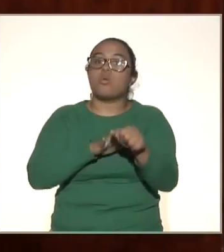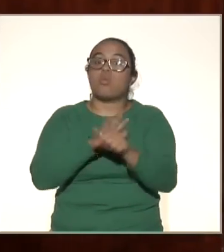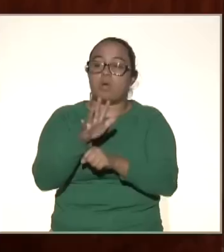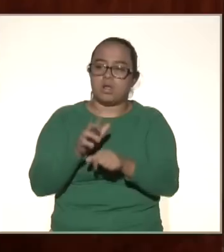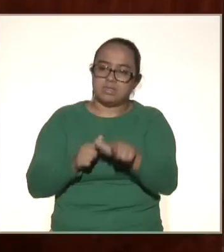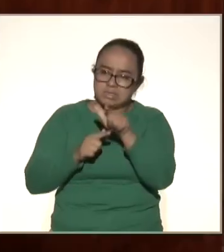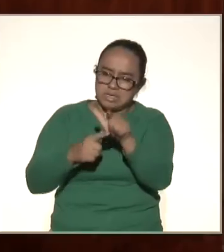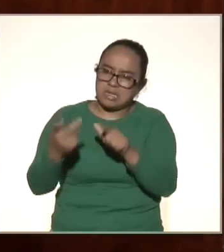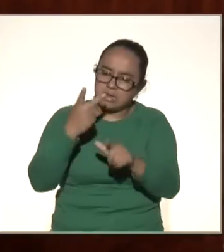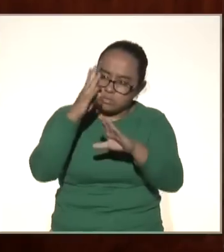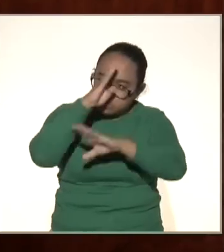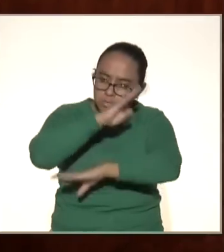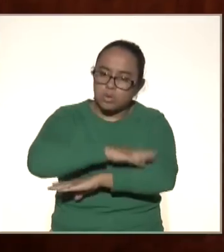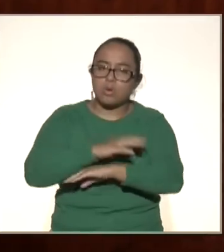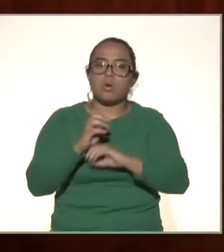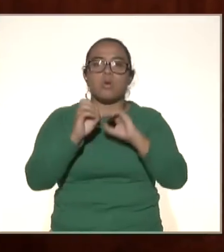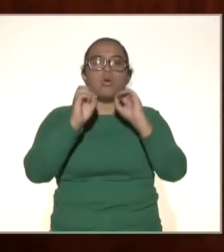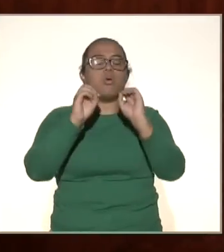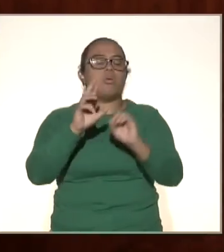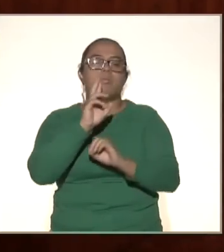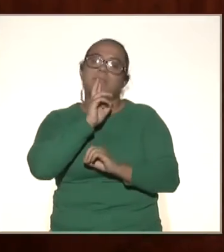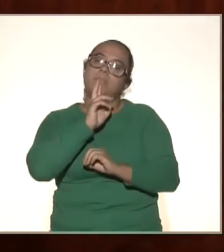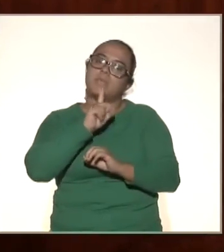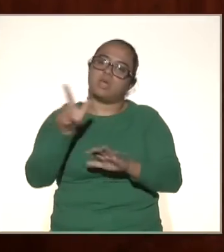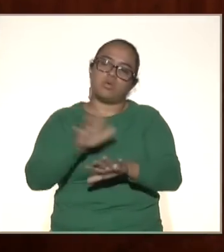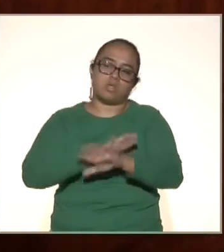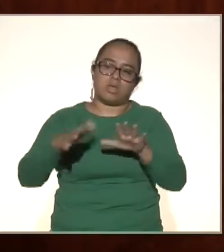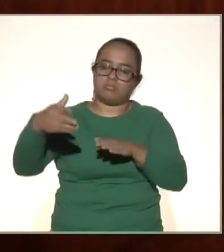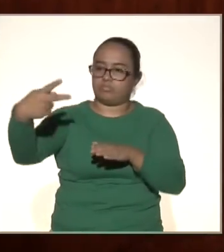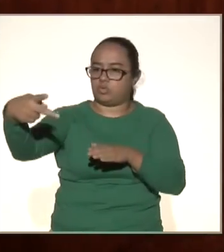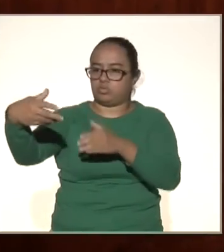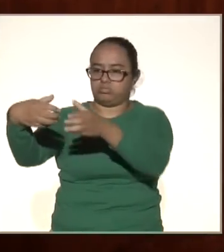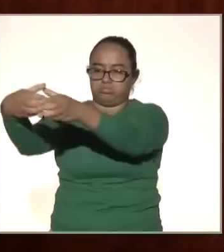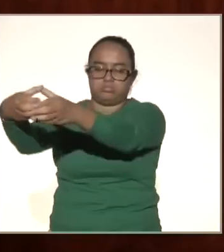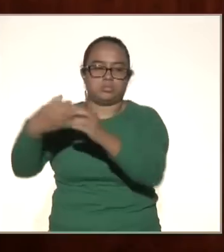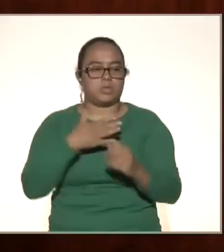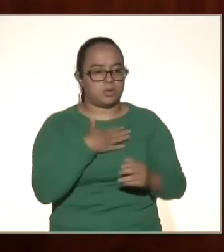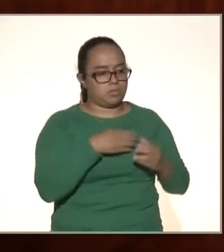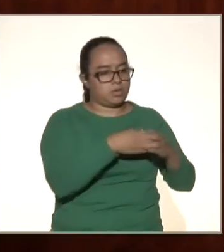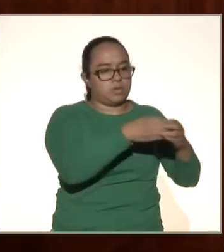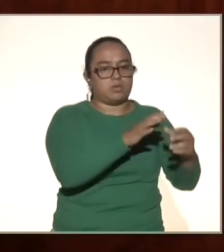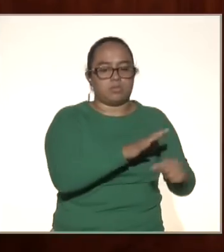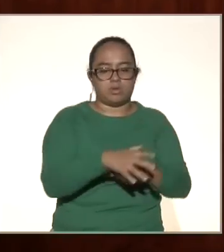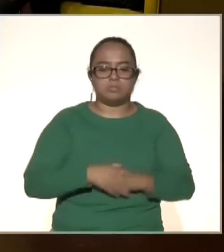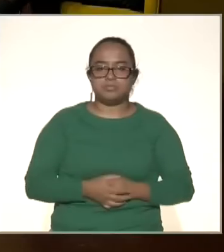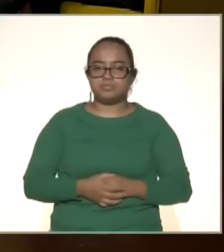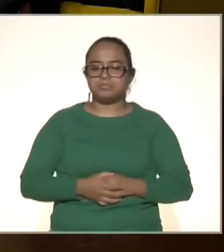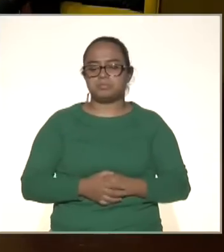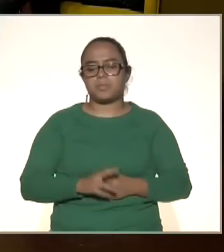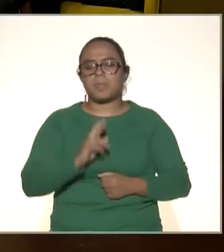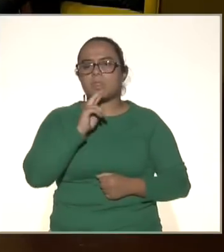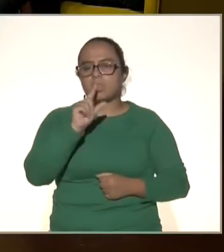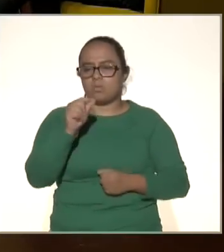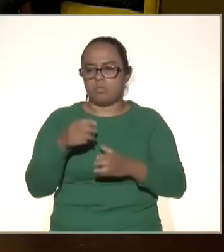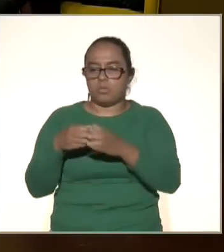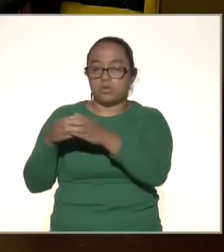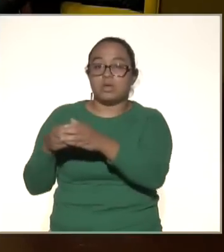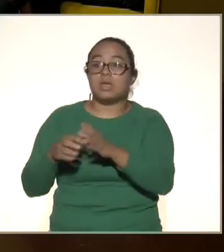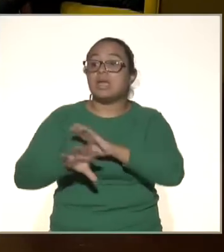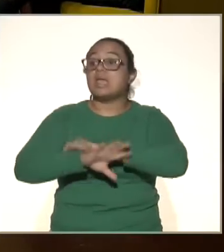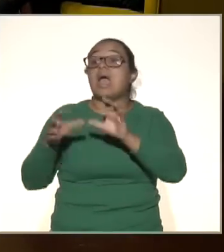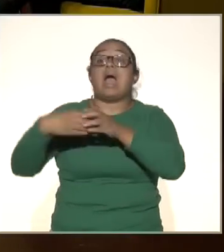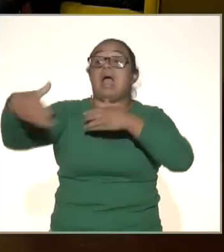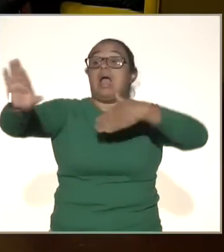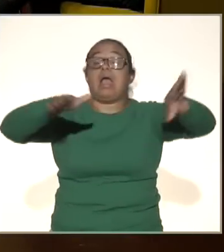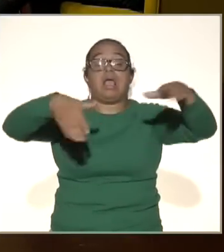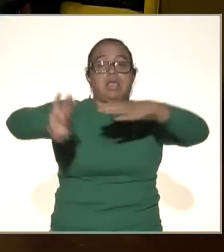intentando hablar o llega un punto donde es mejor simplemente que cada quien se vaya para su lado? Dar un espacio, ¿no? No necesariamente cada quien que se